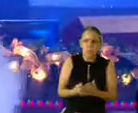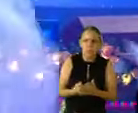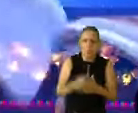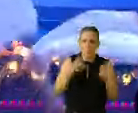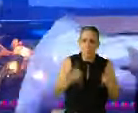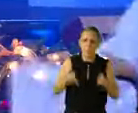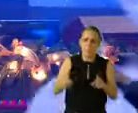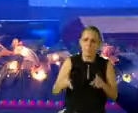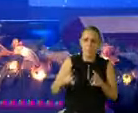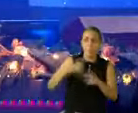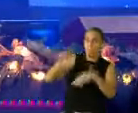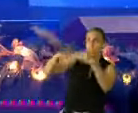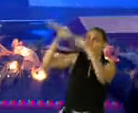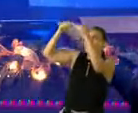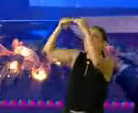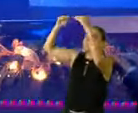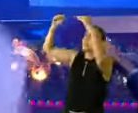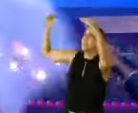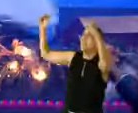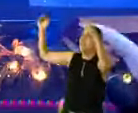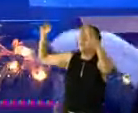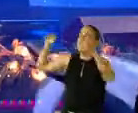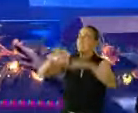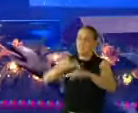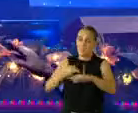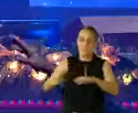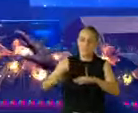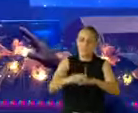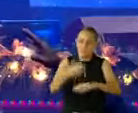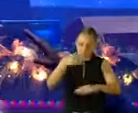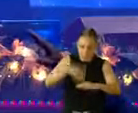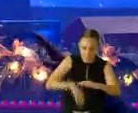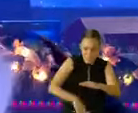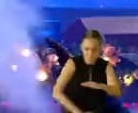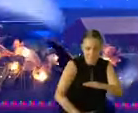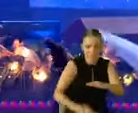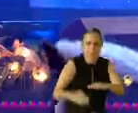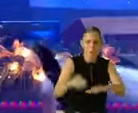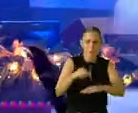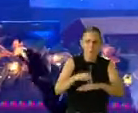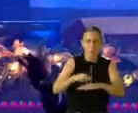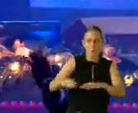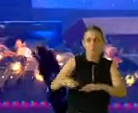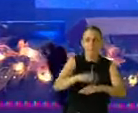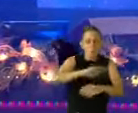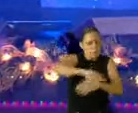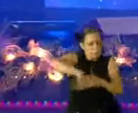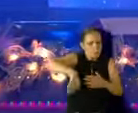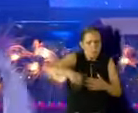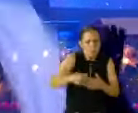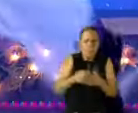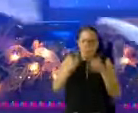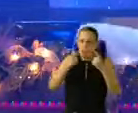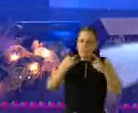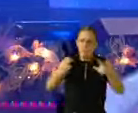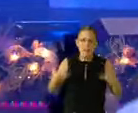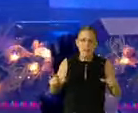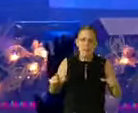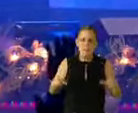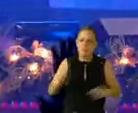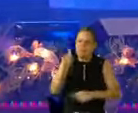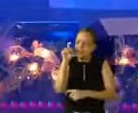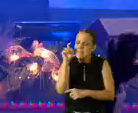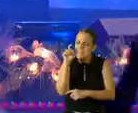en la tierra y debajo de la tierra. Y toda lengua tiene